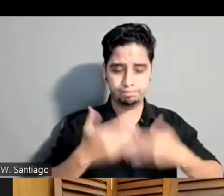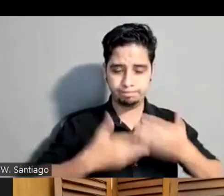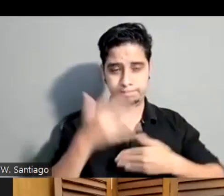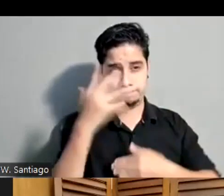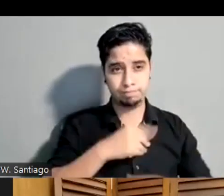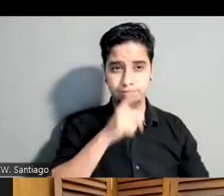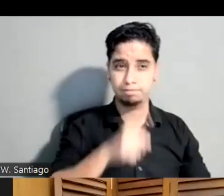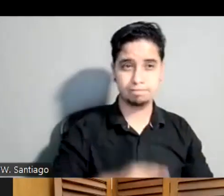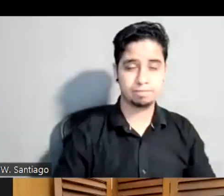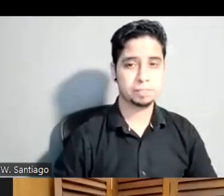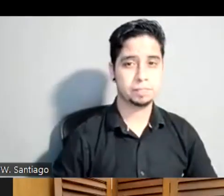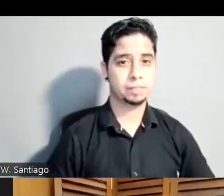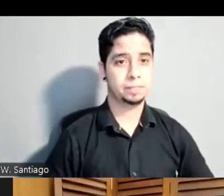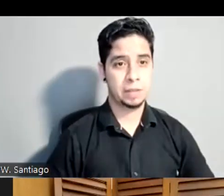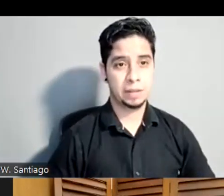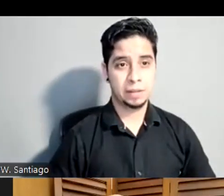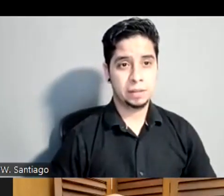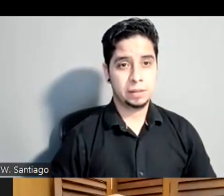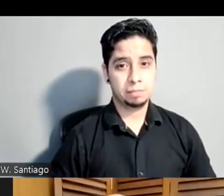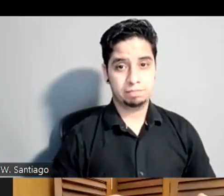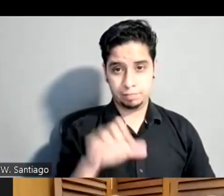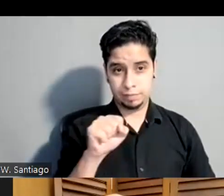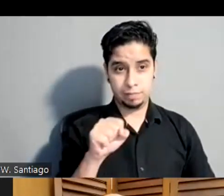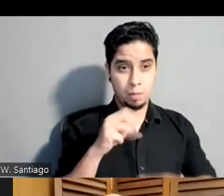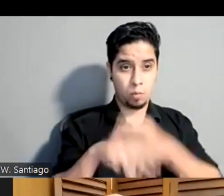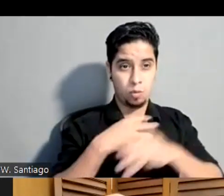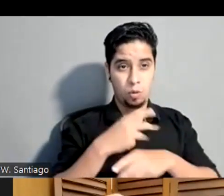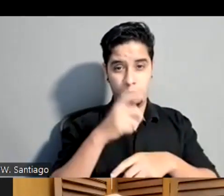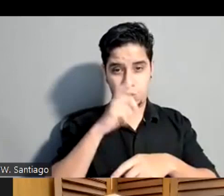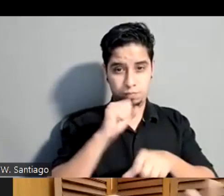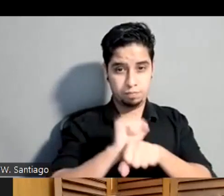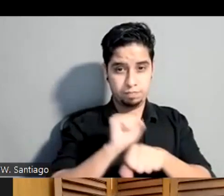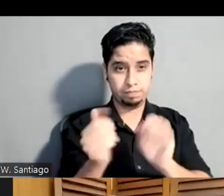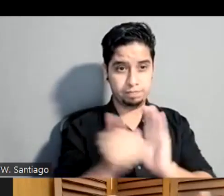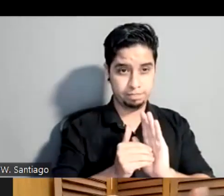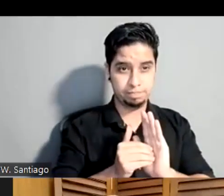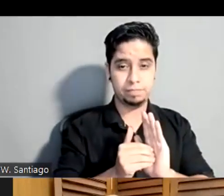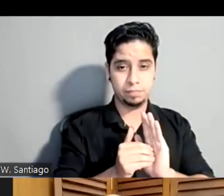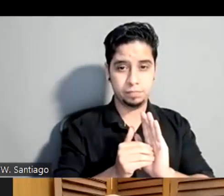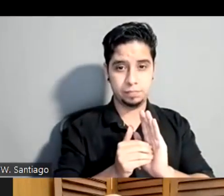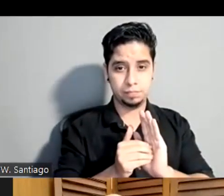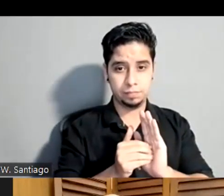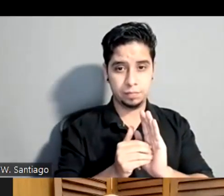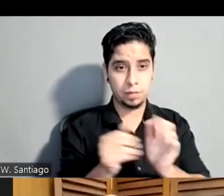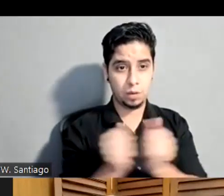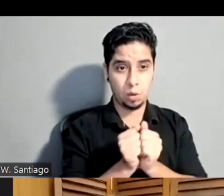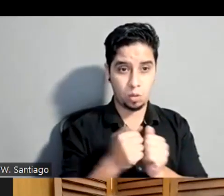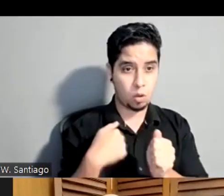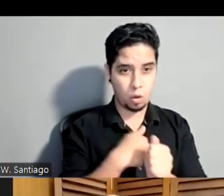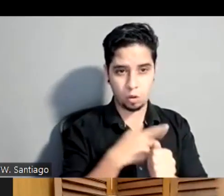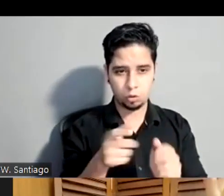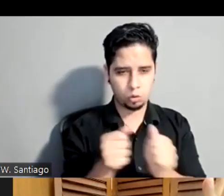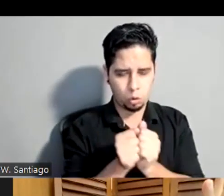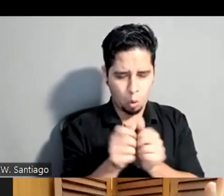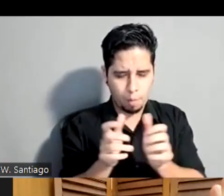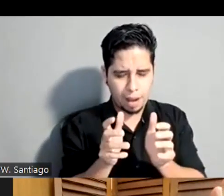yes. Así que un de los muñecos ahí. Sí, y nos acompaña nuestro